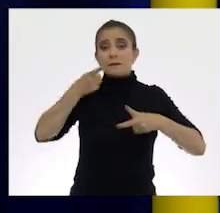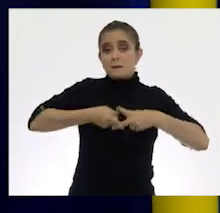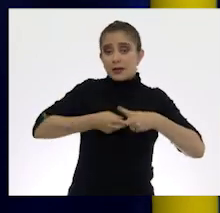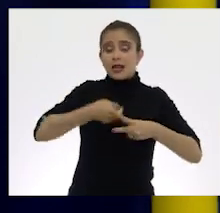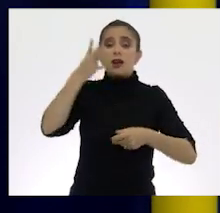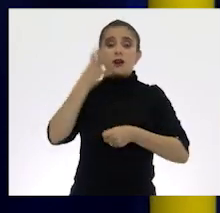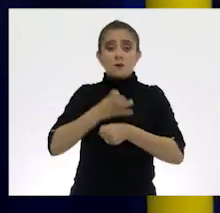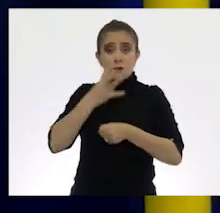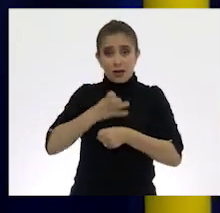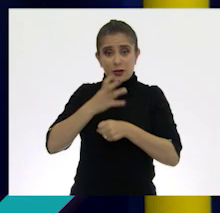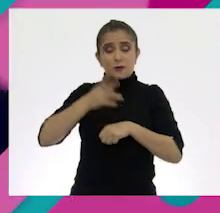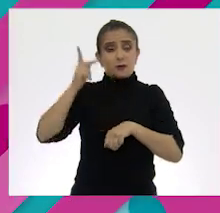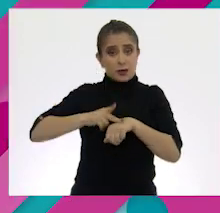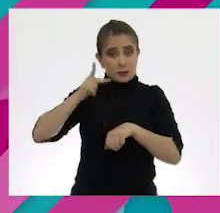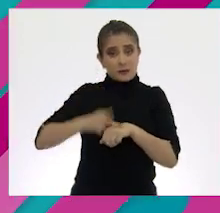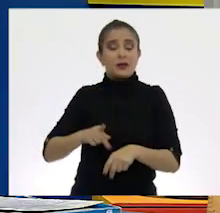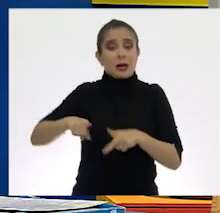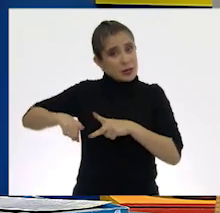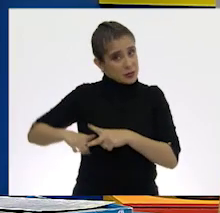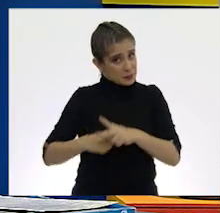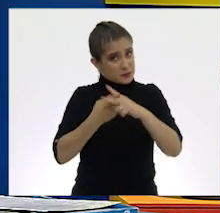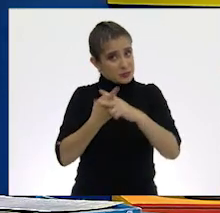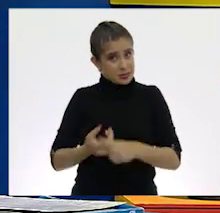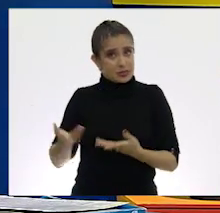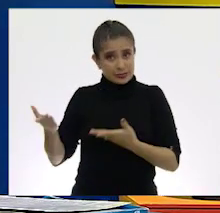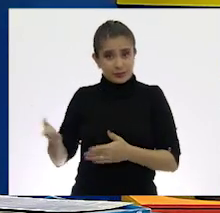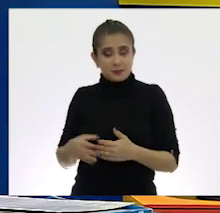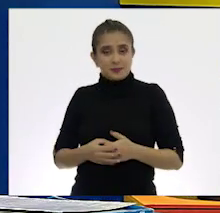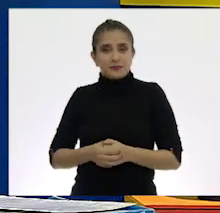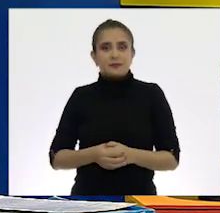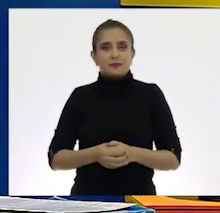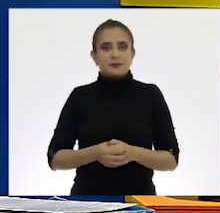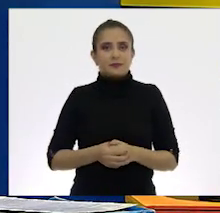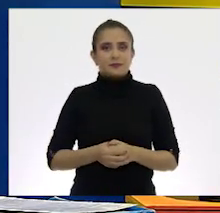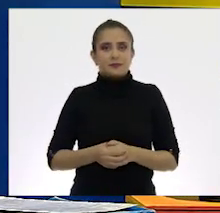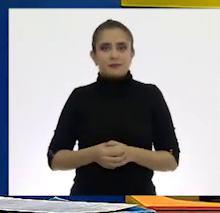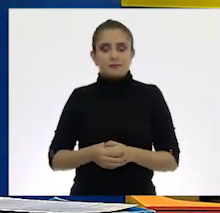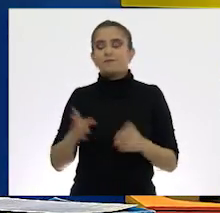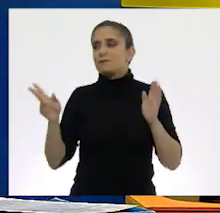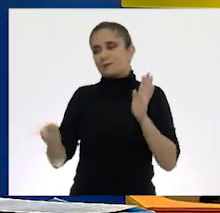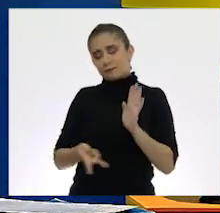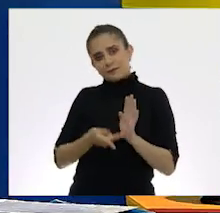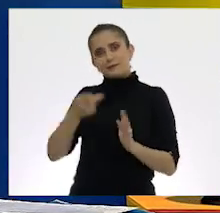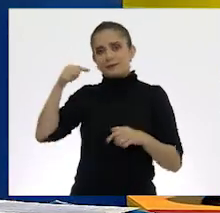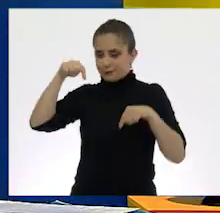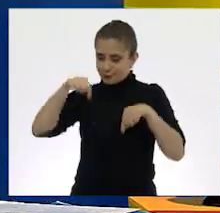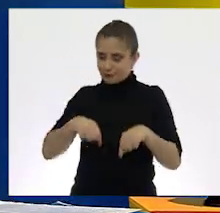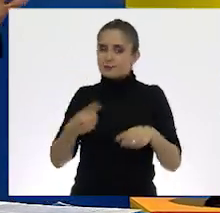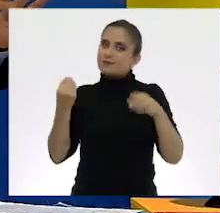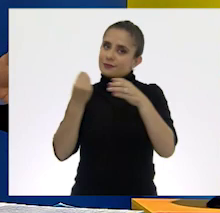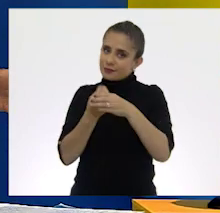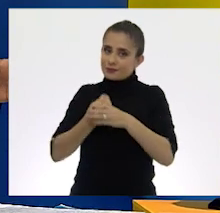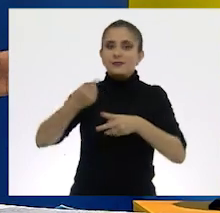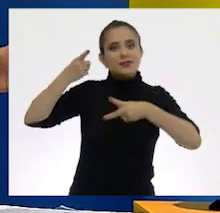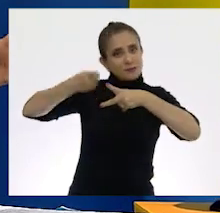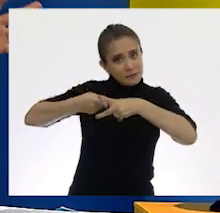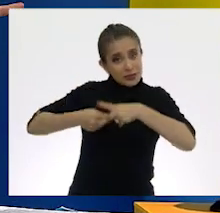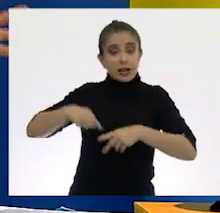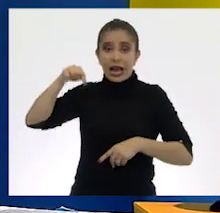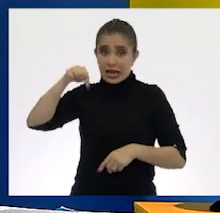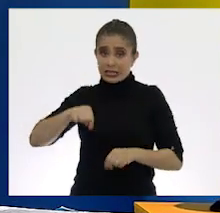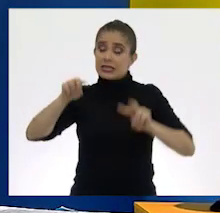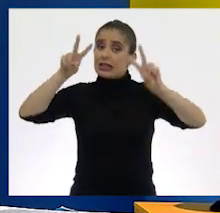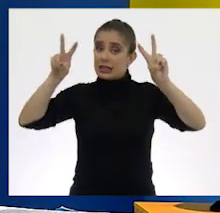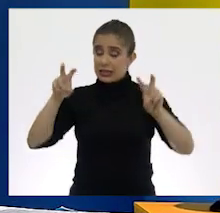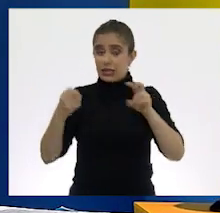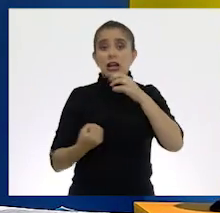listos? Comenzamos. Pues otra vez aquí, en clase de matemáticas, tema nuevo. Hoy